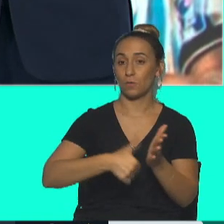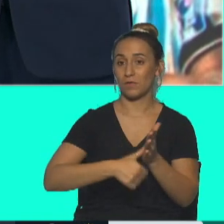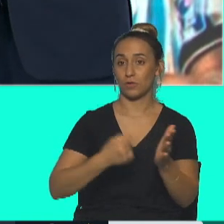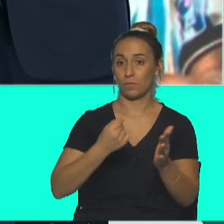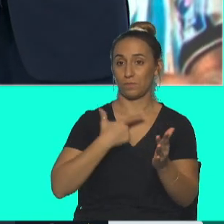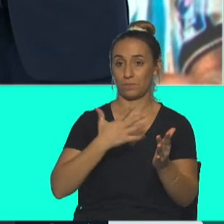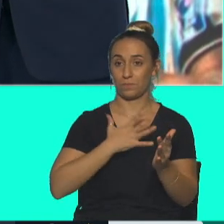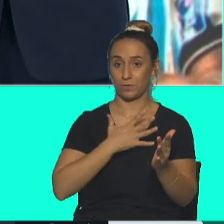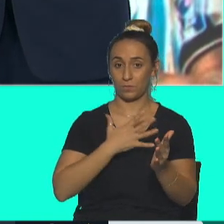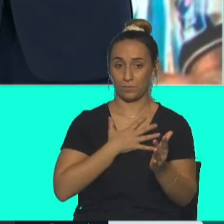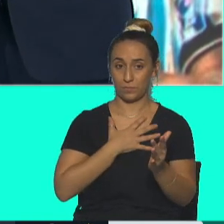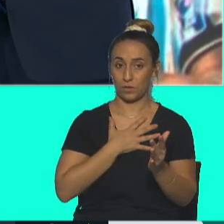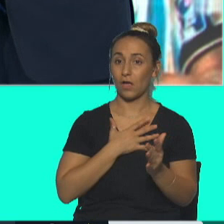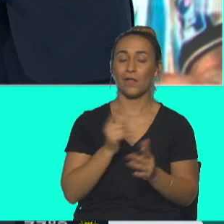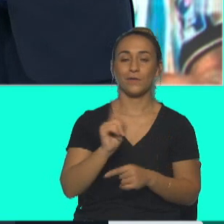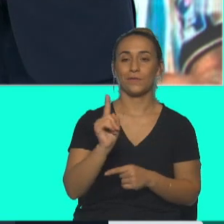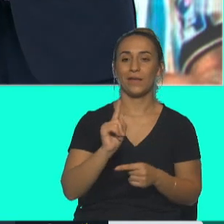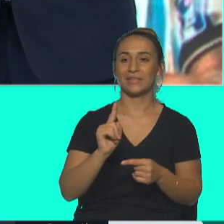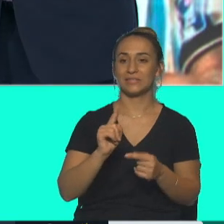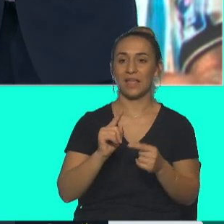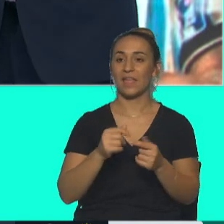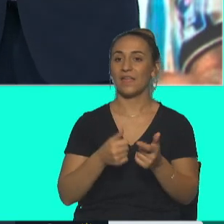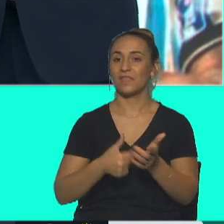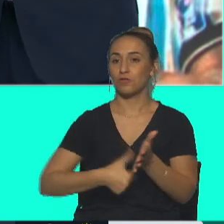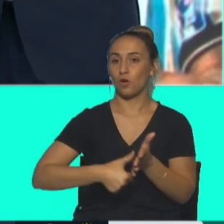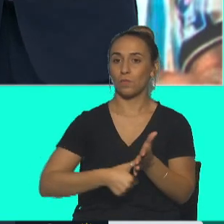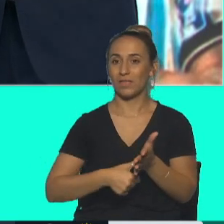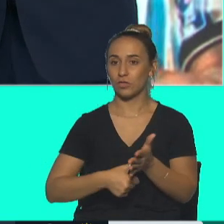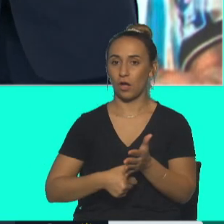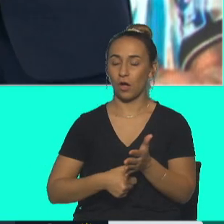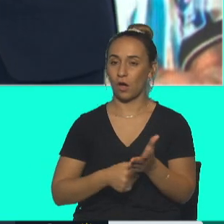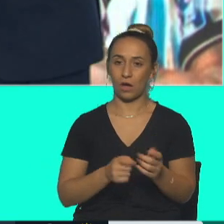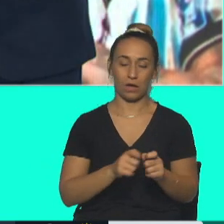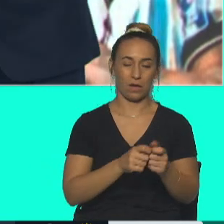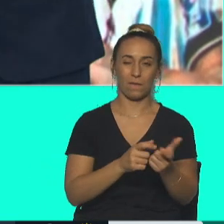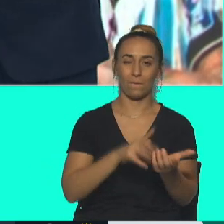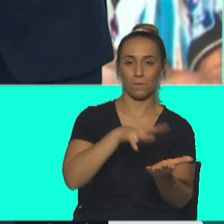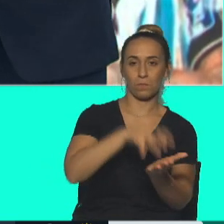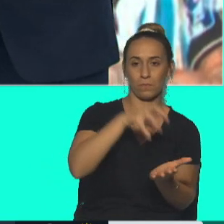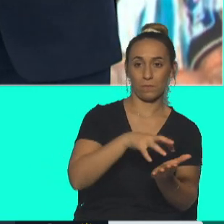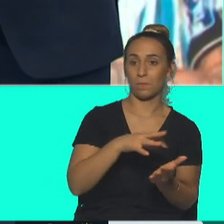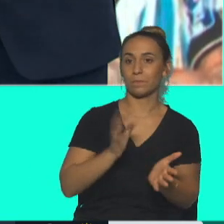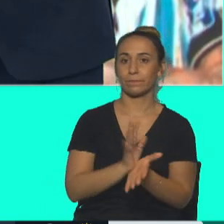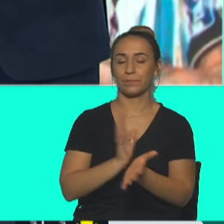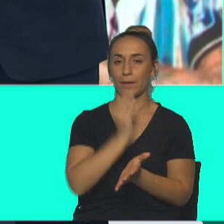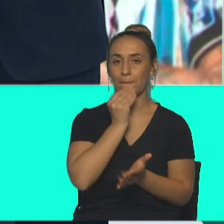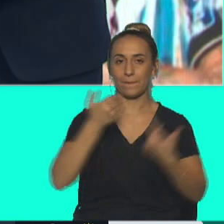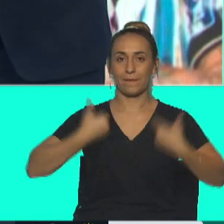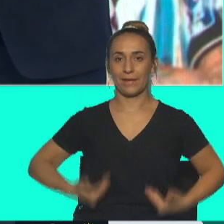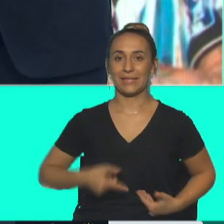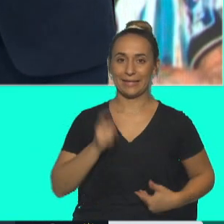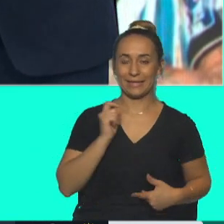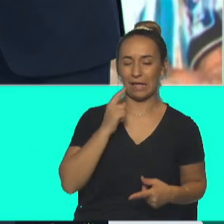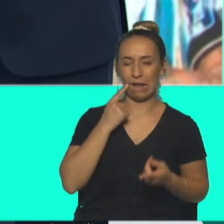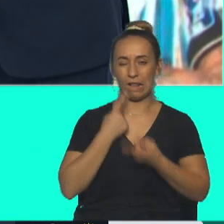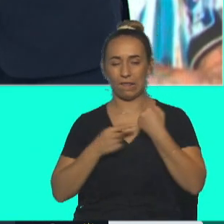titular... Tarjeta, no vale tampoco, claro, para no generar esa situación de que te hagas pasar por otra persona con una captura de